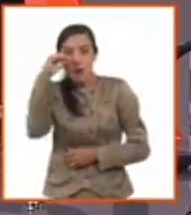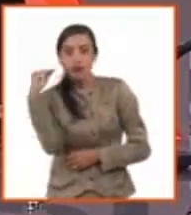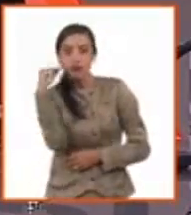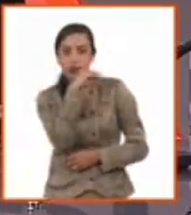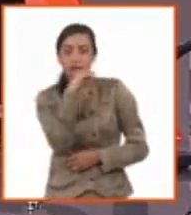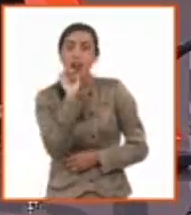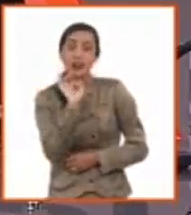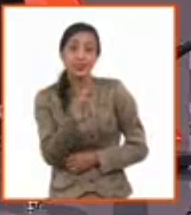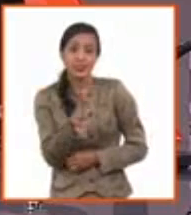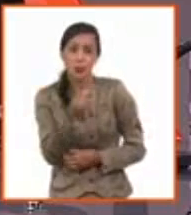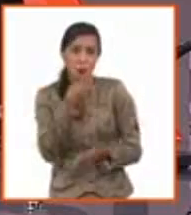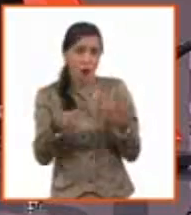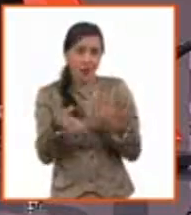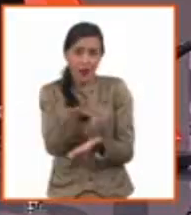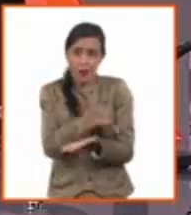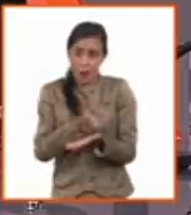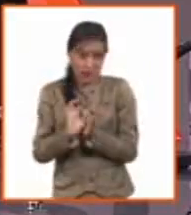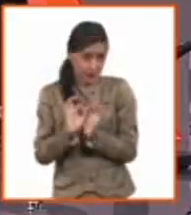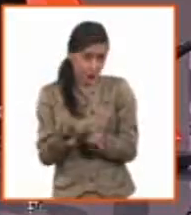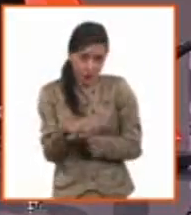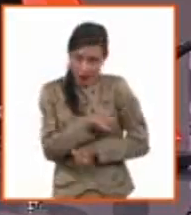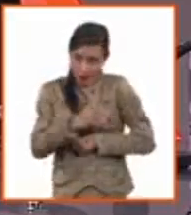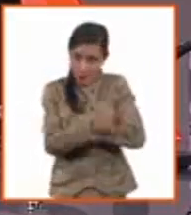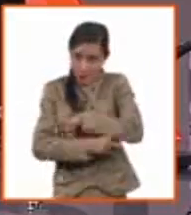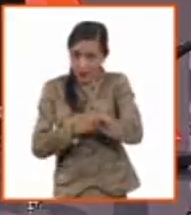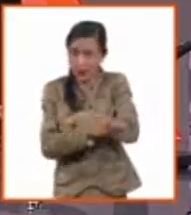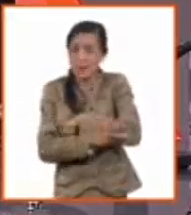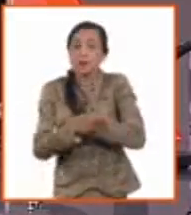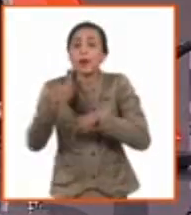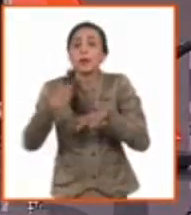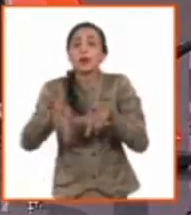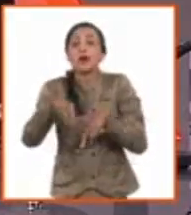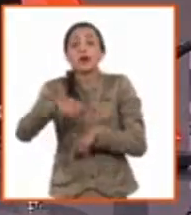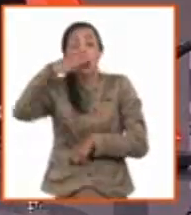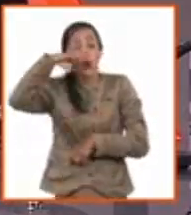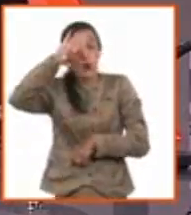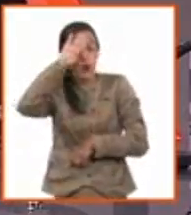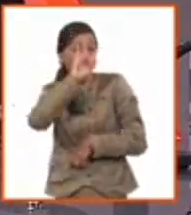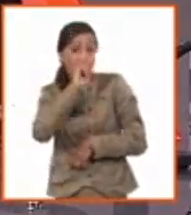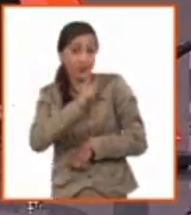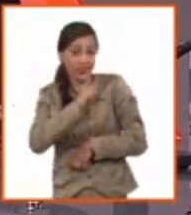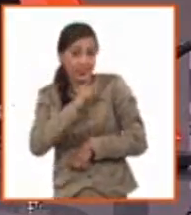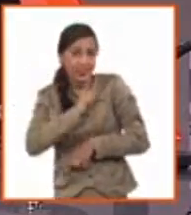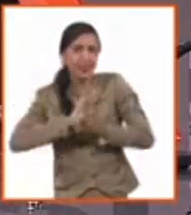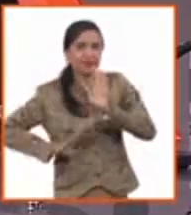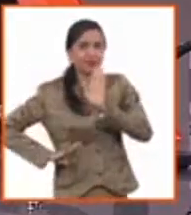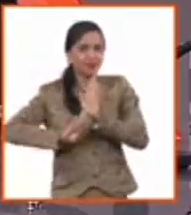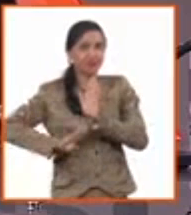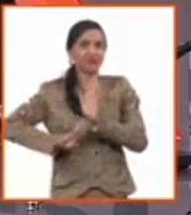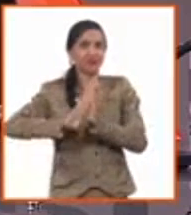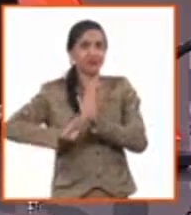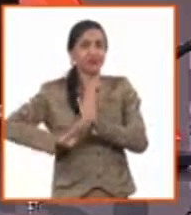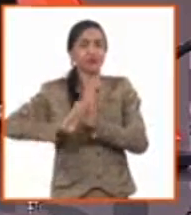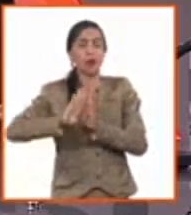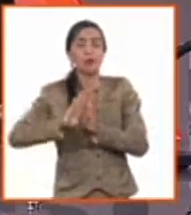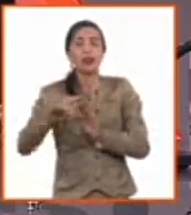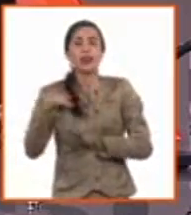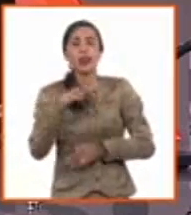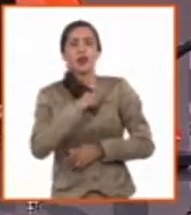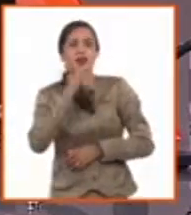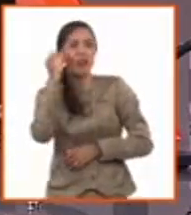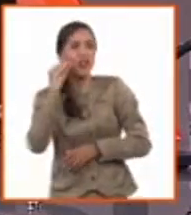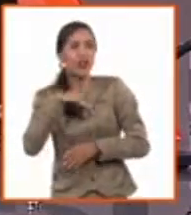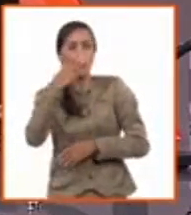en cualquier lugar y por supuesto un campo en el que nuestro país tiene enormes potencialidades hasta dónde